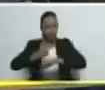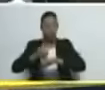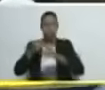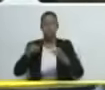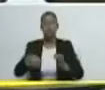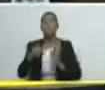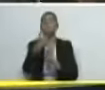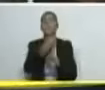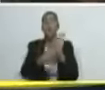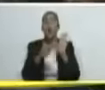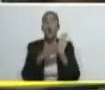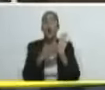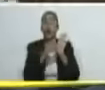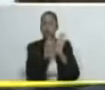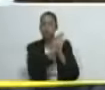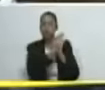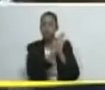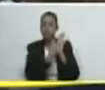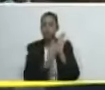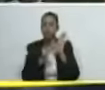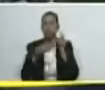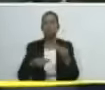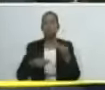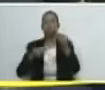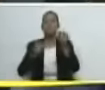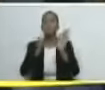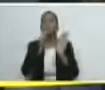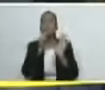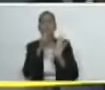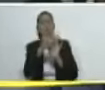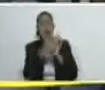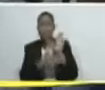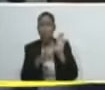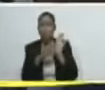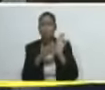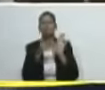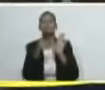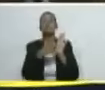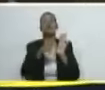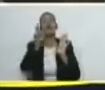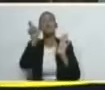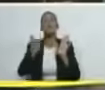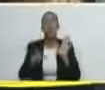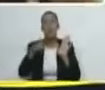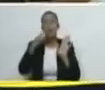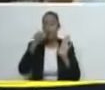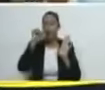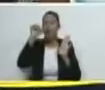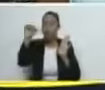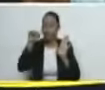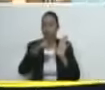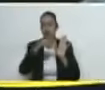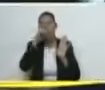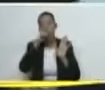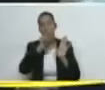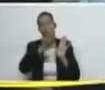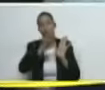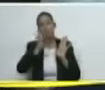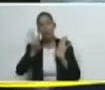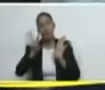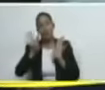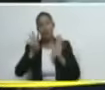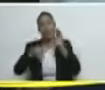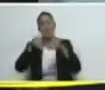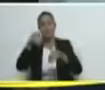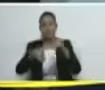postulación, donde el día de hoy postulan a Nicolás Maduro Moros como candidato a las elecciones presidenciales del año 2024. Observamos el procedimiento